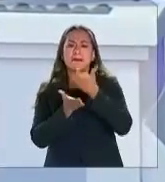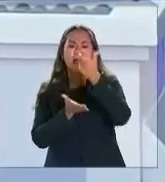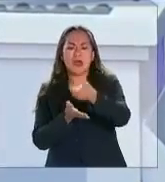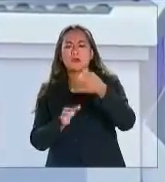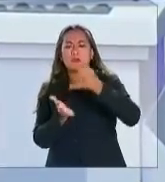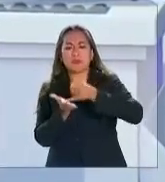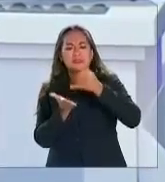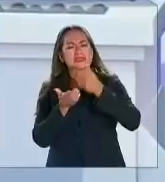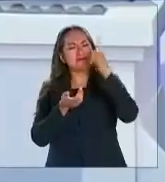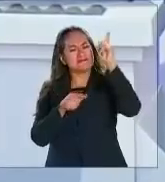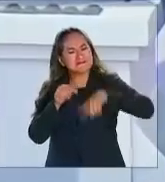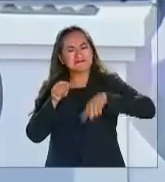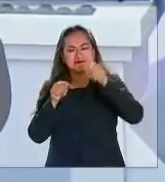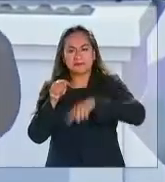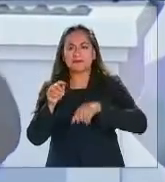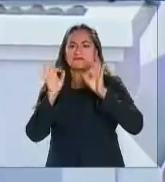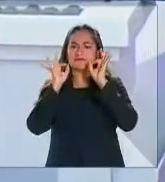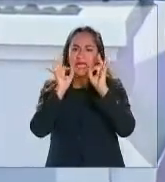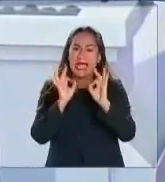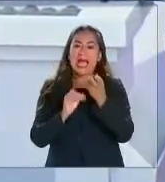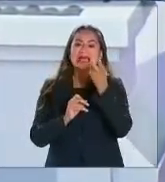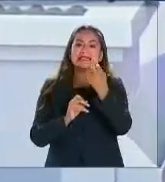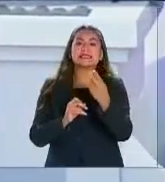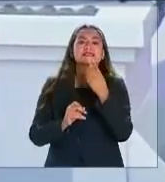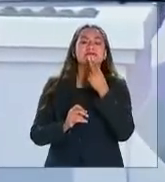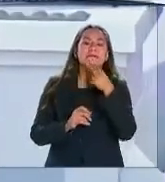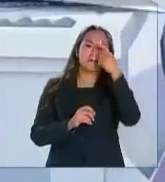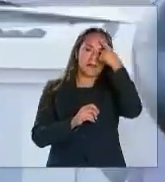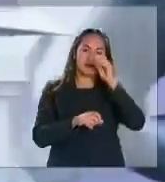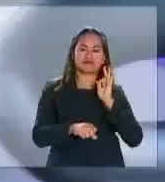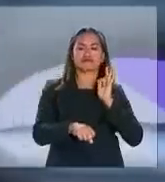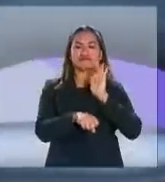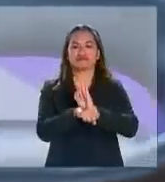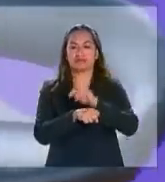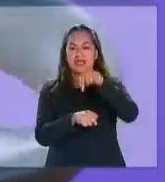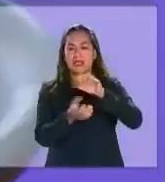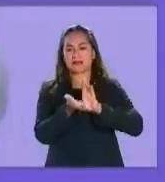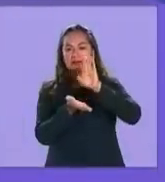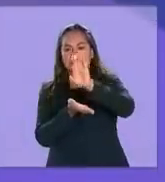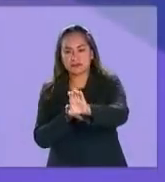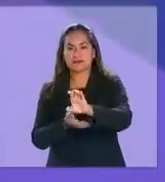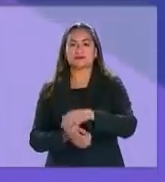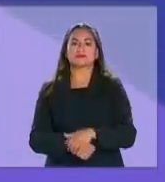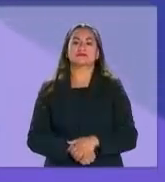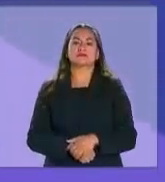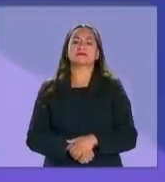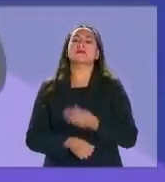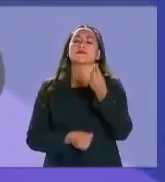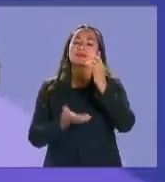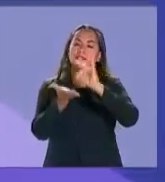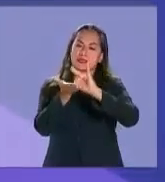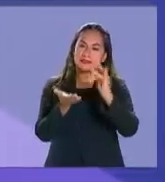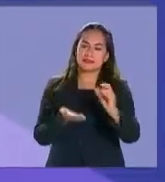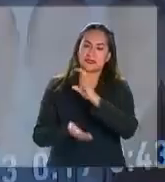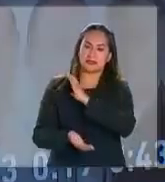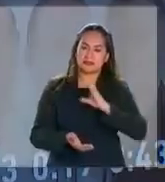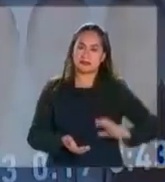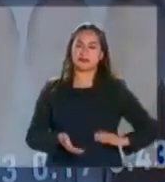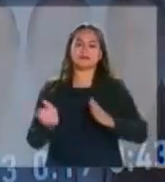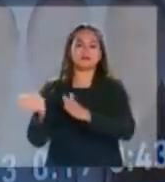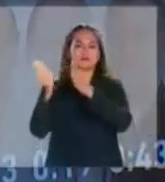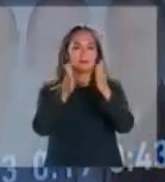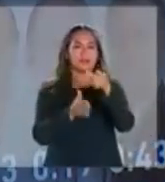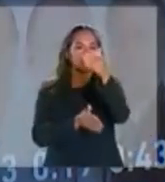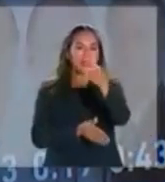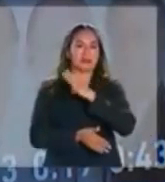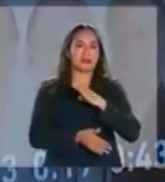protegiendo evidentemente las inversiones en el campo muchas gracias el candidato tiene tiempo candidato mi candidatura ya